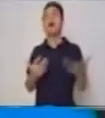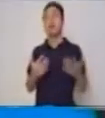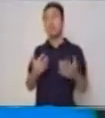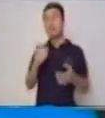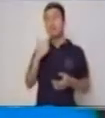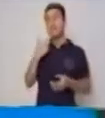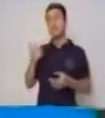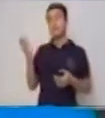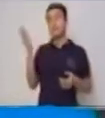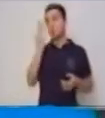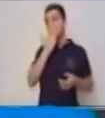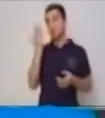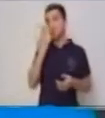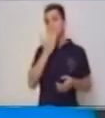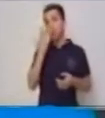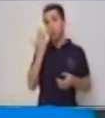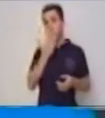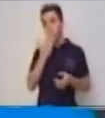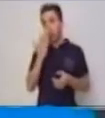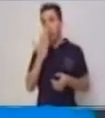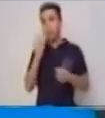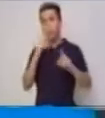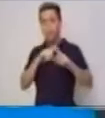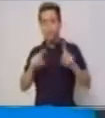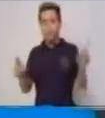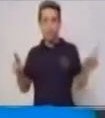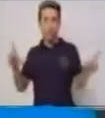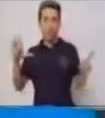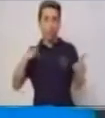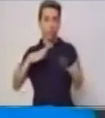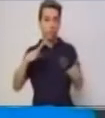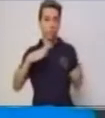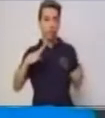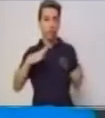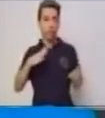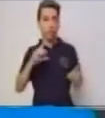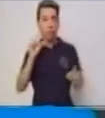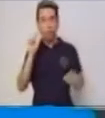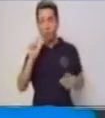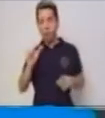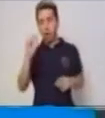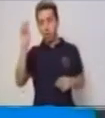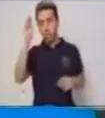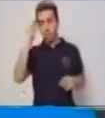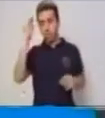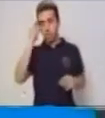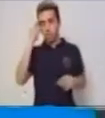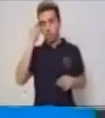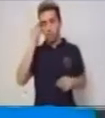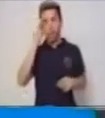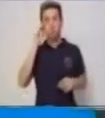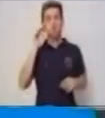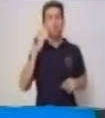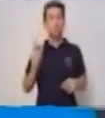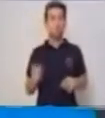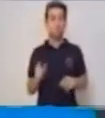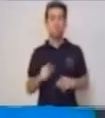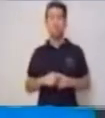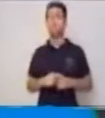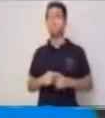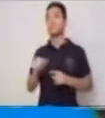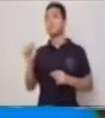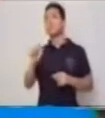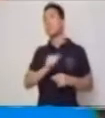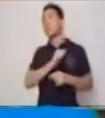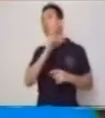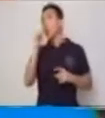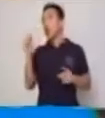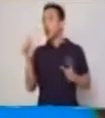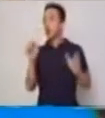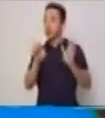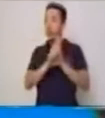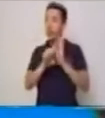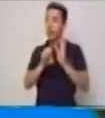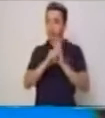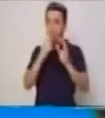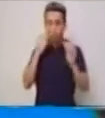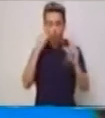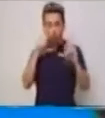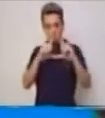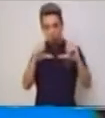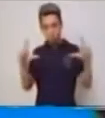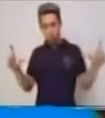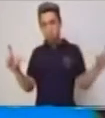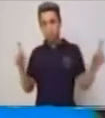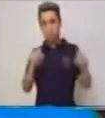estudio, pero tengo poca memoria. Otro ejemplo, para que veamos diferentes ejemplos.